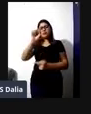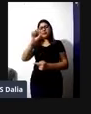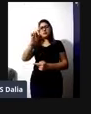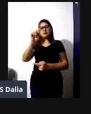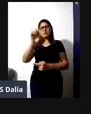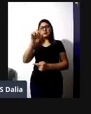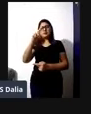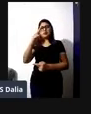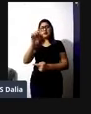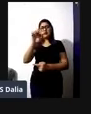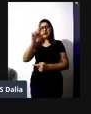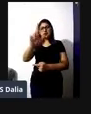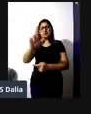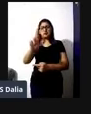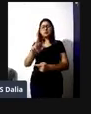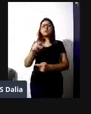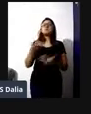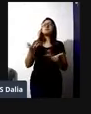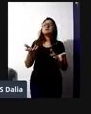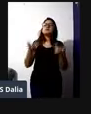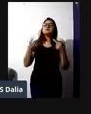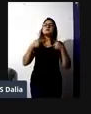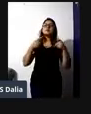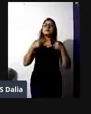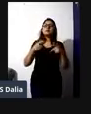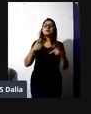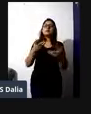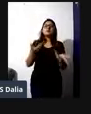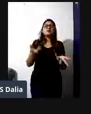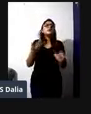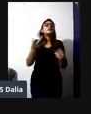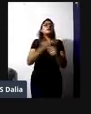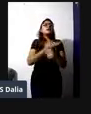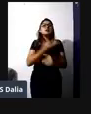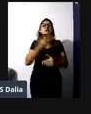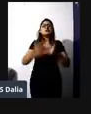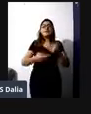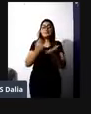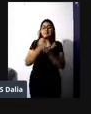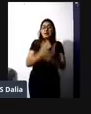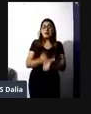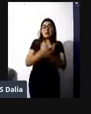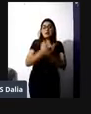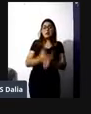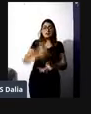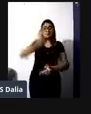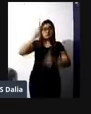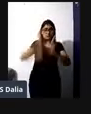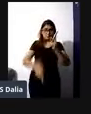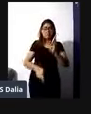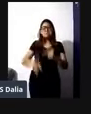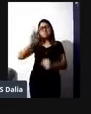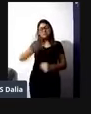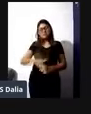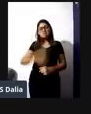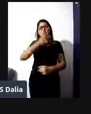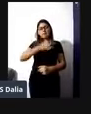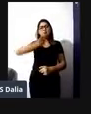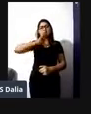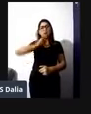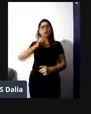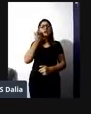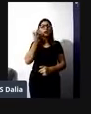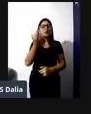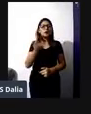las terapias que quedan suspendidas y que si bien los papás con todo el amor del mundo tratan de darle